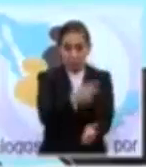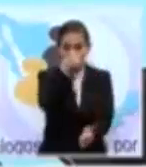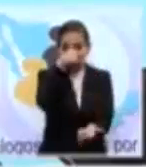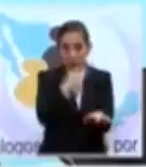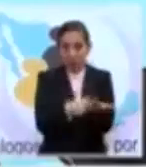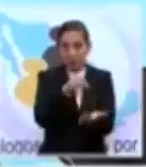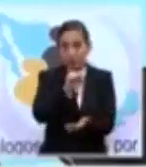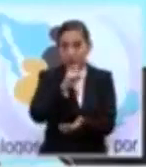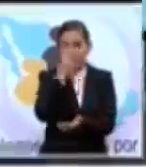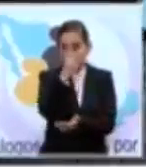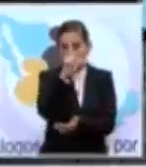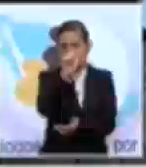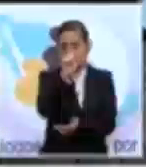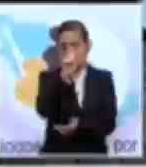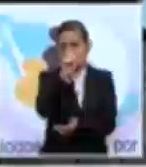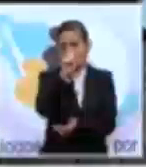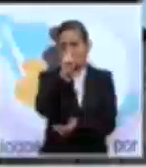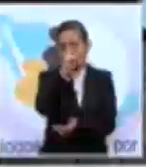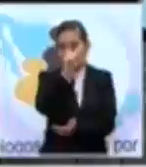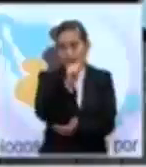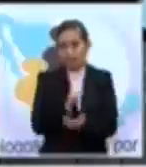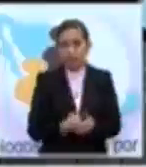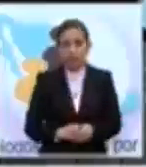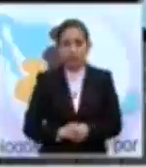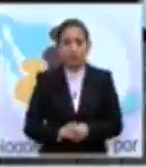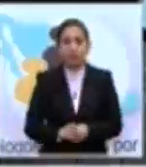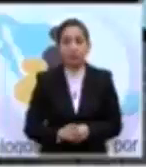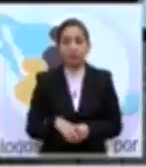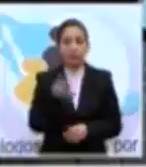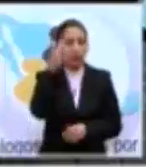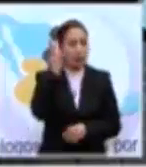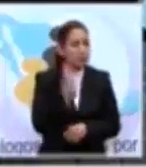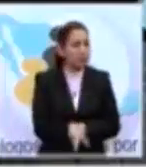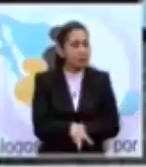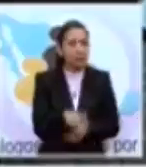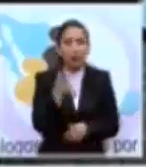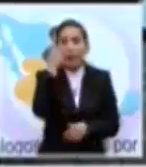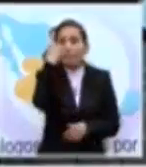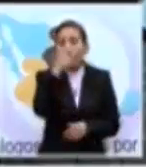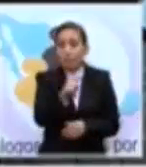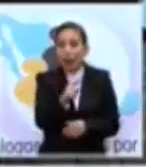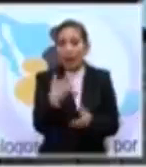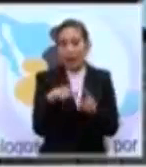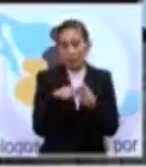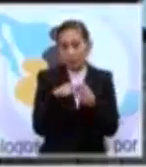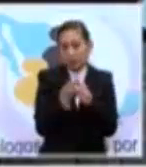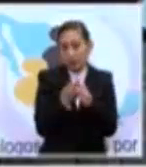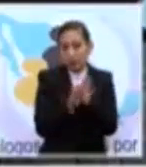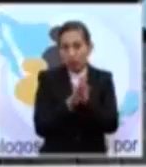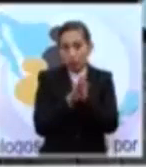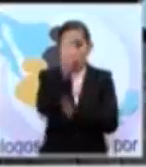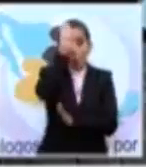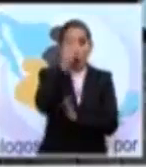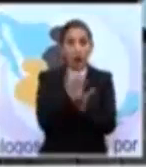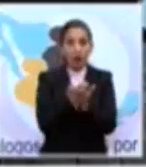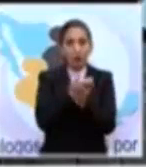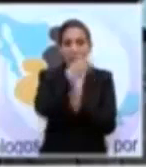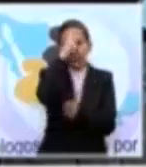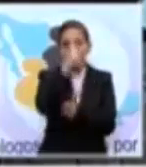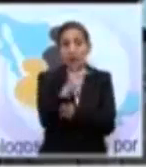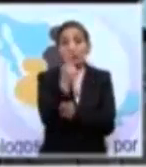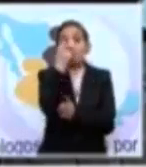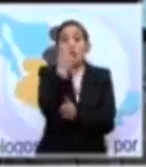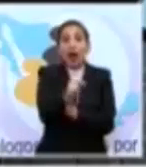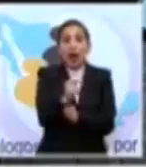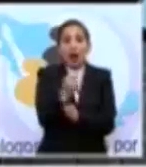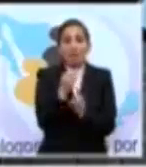esta 62 legislatura. Sin duda, para detonar el crecimiento económico de nuestro país y para